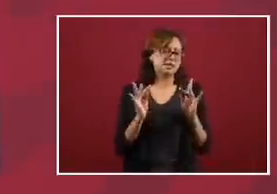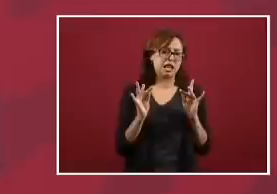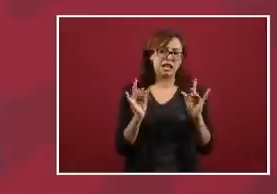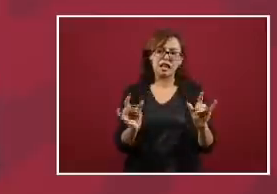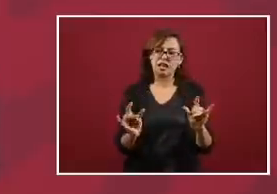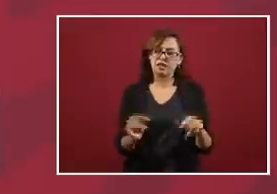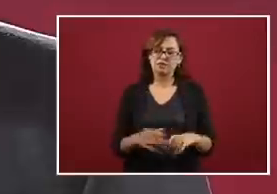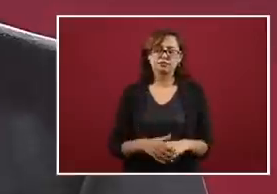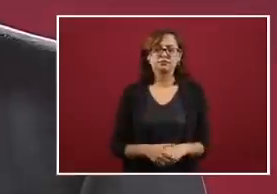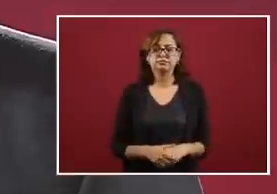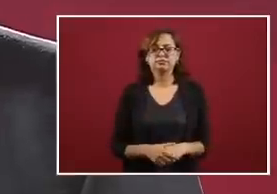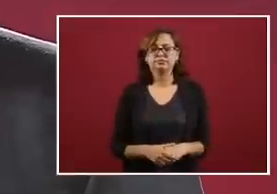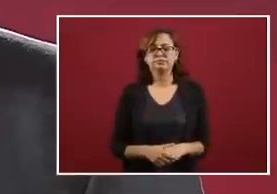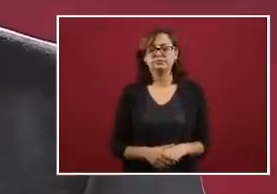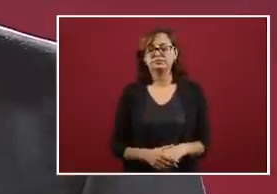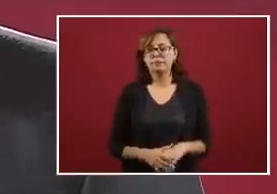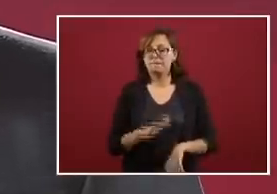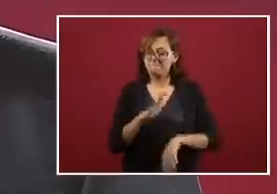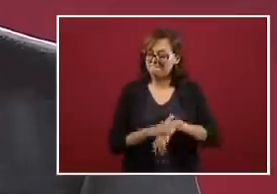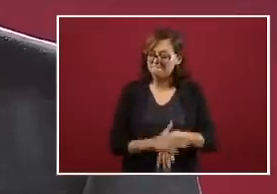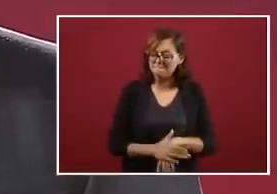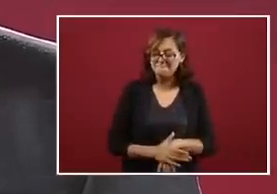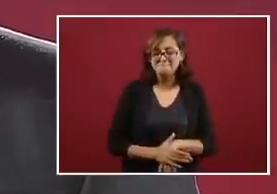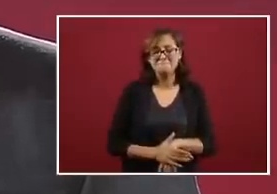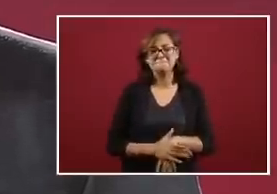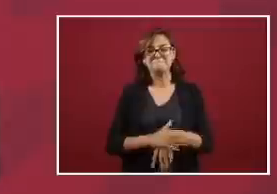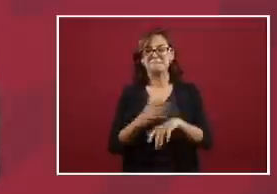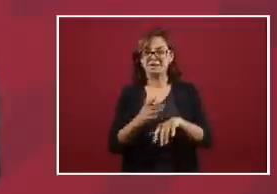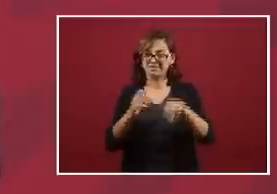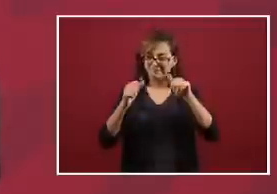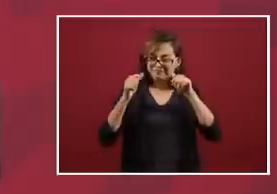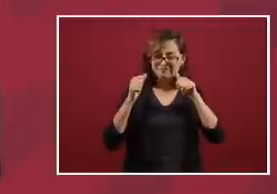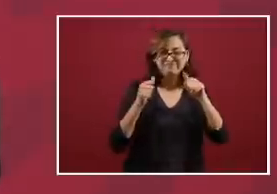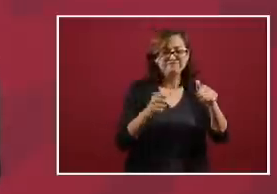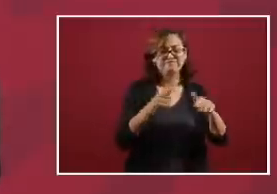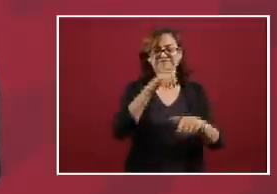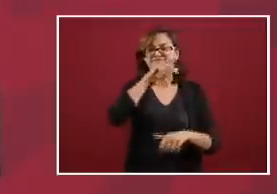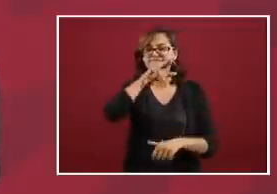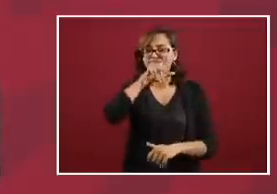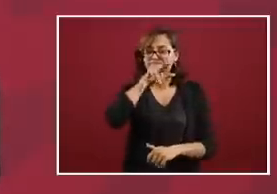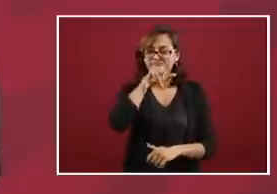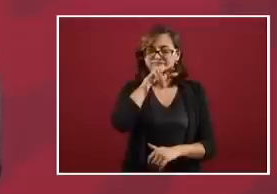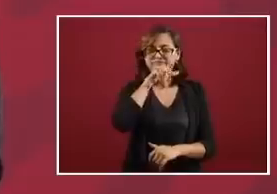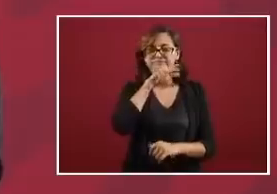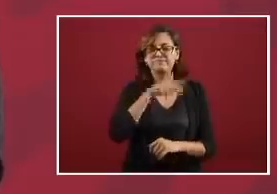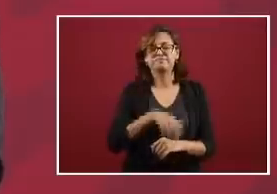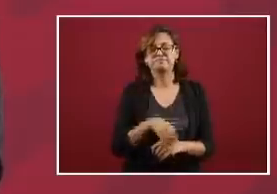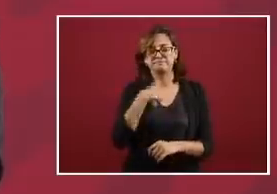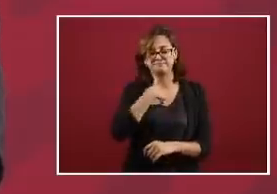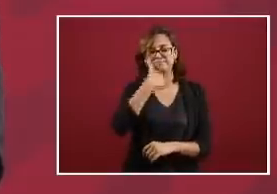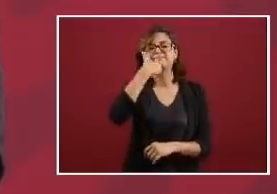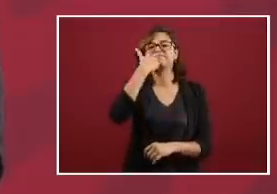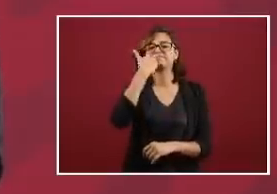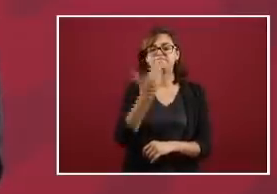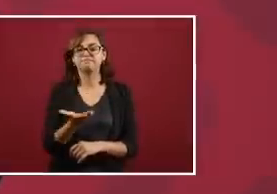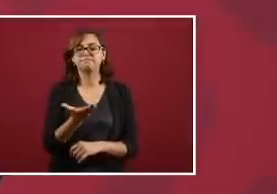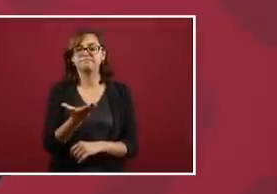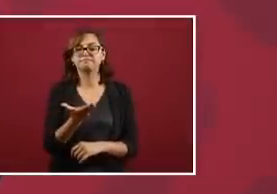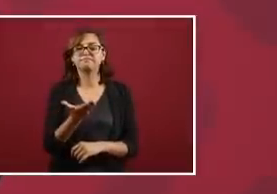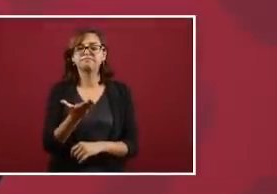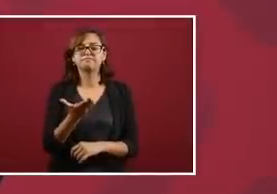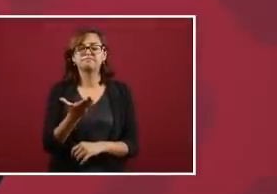lo que más nos ocupa, lo que más nos preocupa. y queremos que se